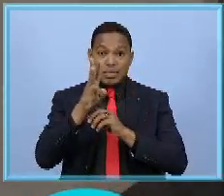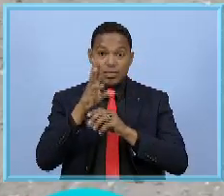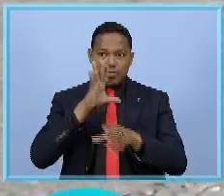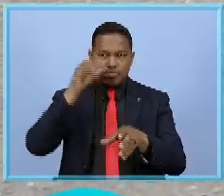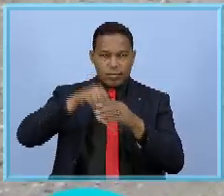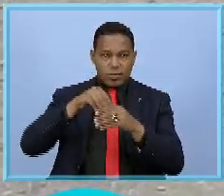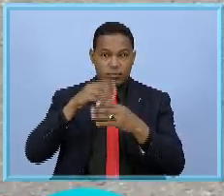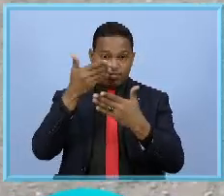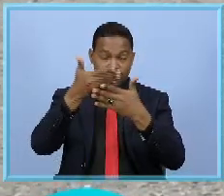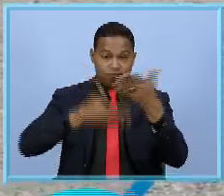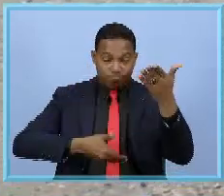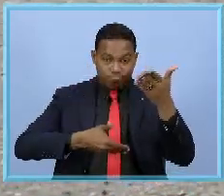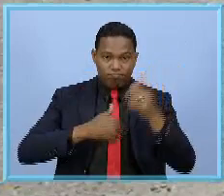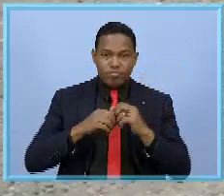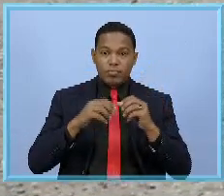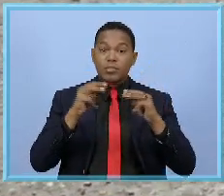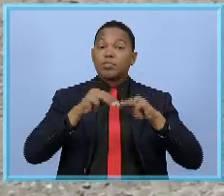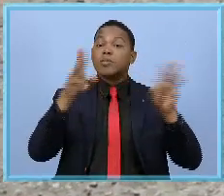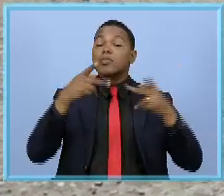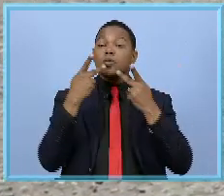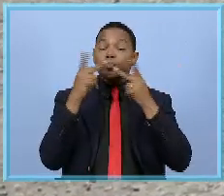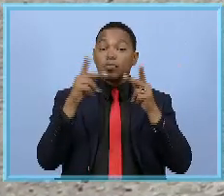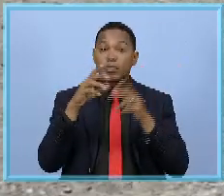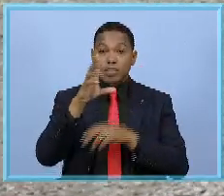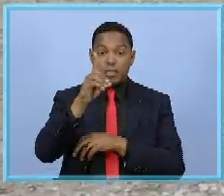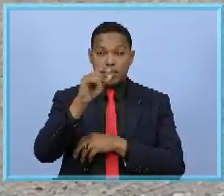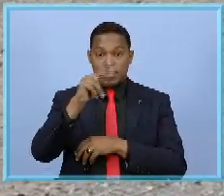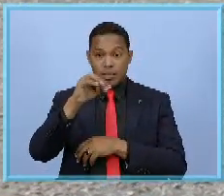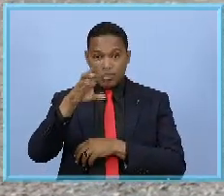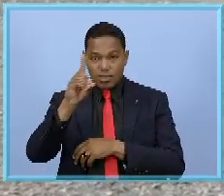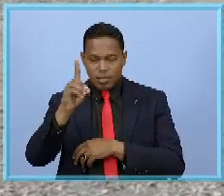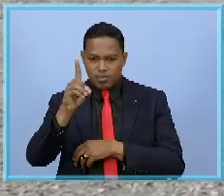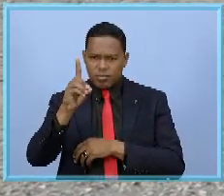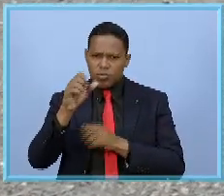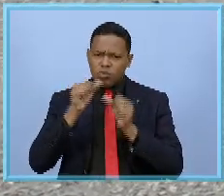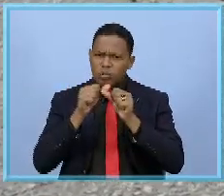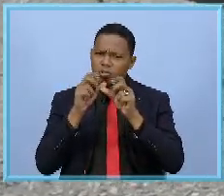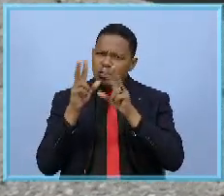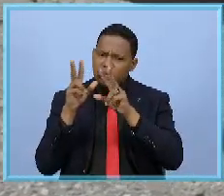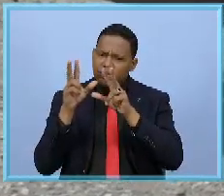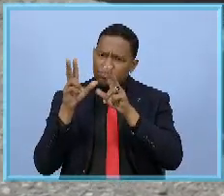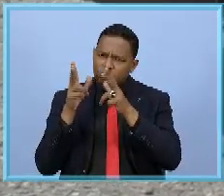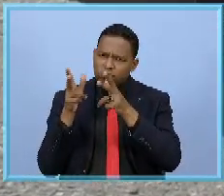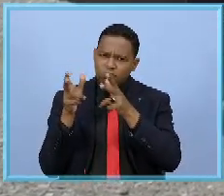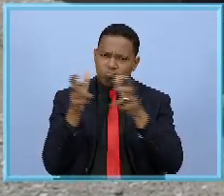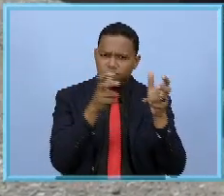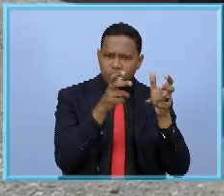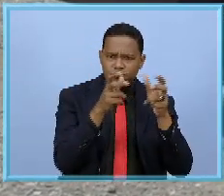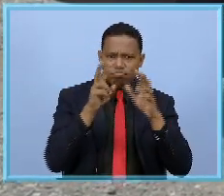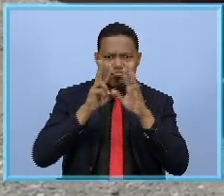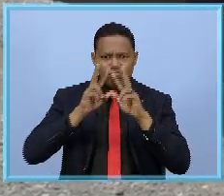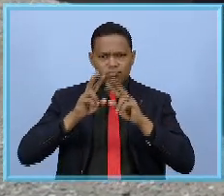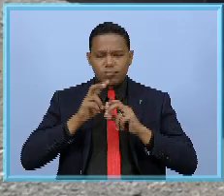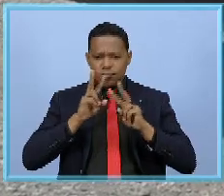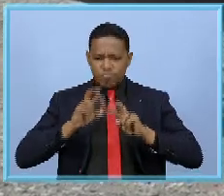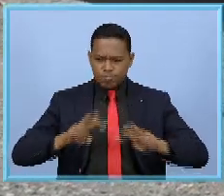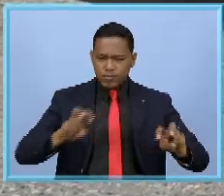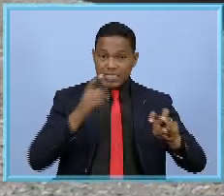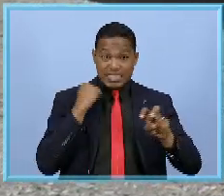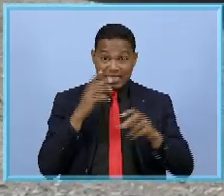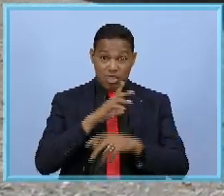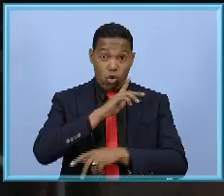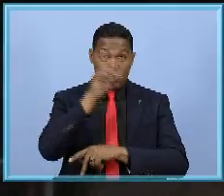este expediente, mientras el Ministerio Público y la DNCD amplían la investigación para determinar si hay otros implicados en esta red